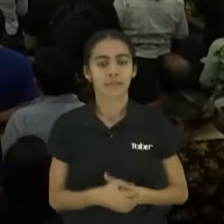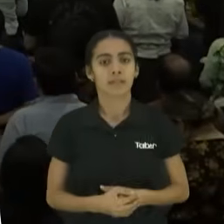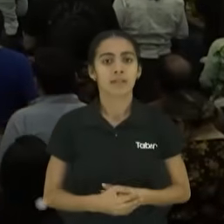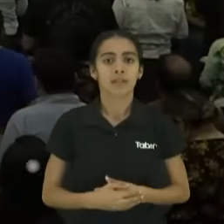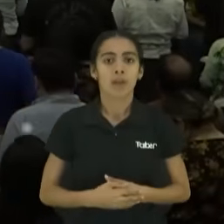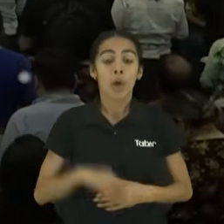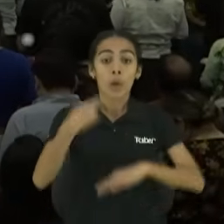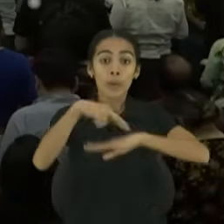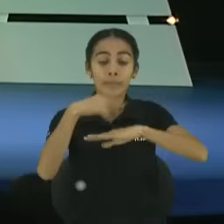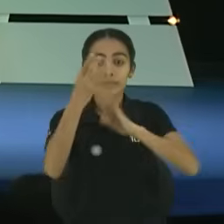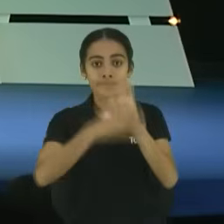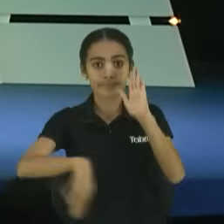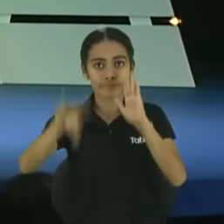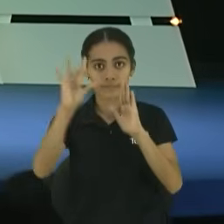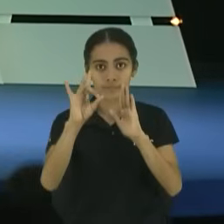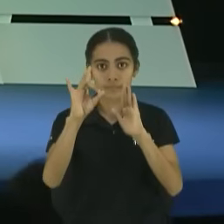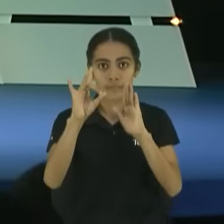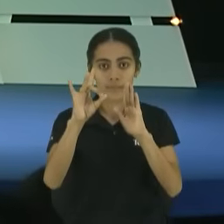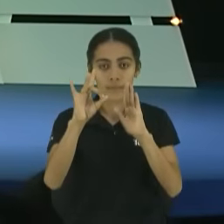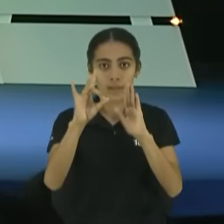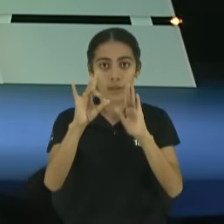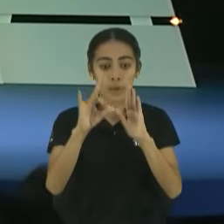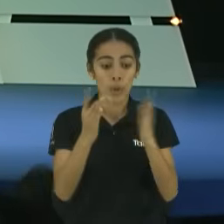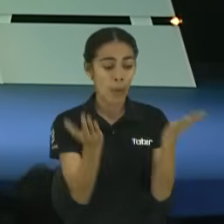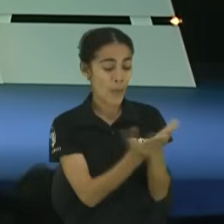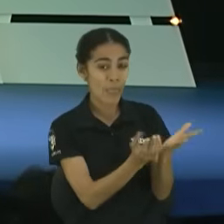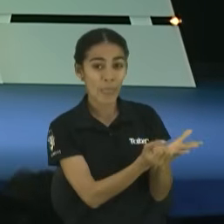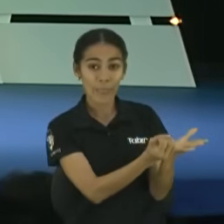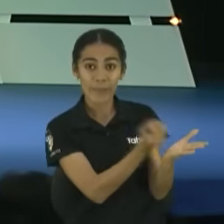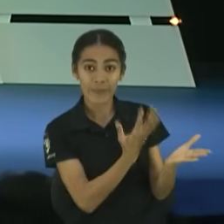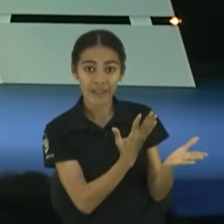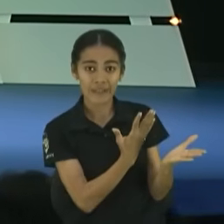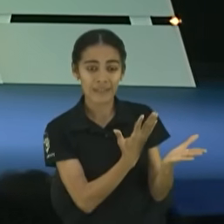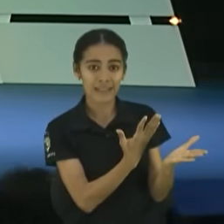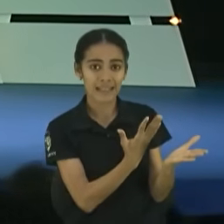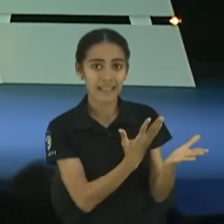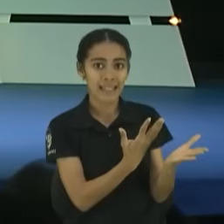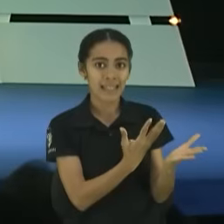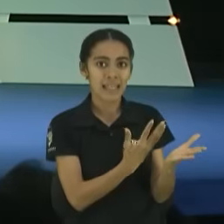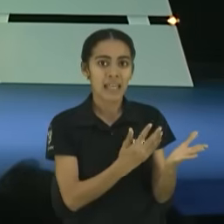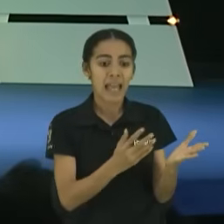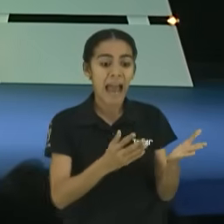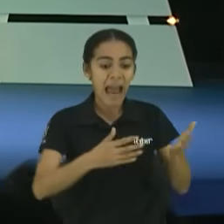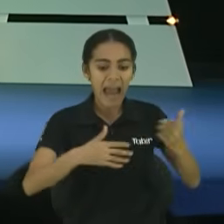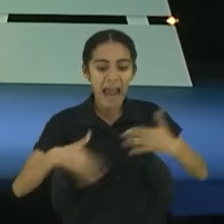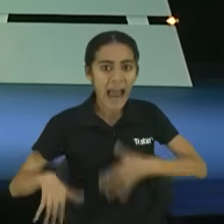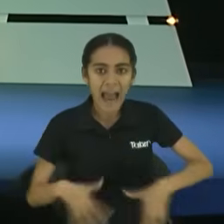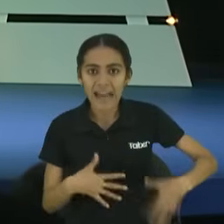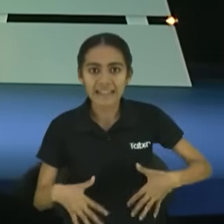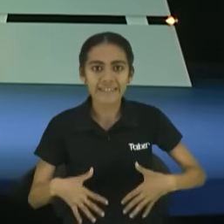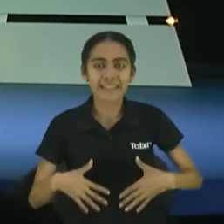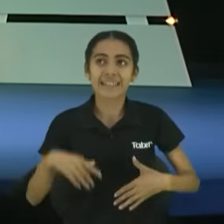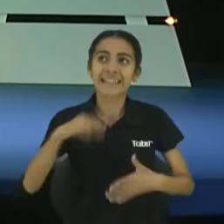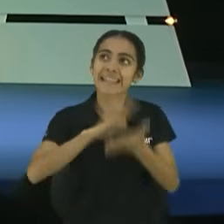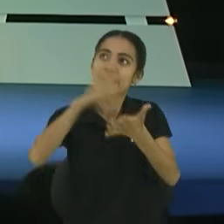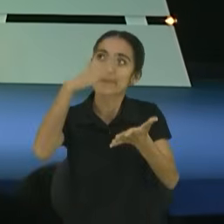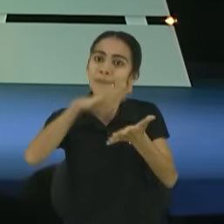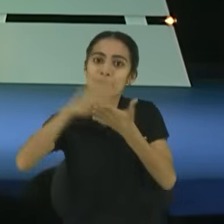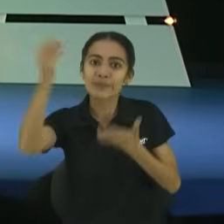Romanos capítulo 8 nos habla claramente de las claves y las acciones del Espíritu Santo. Diga